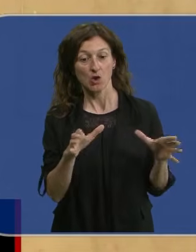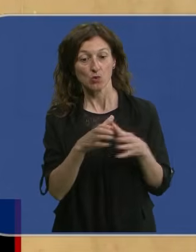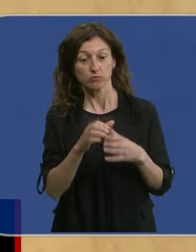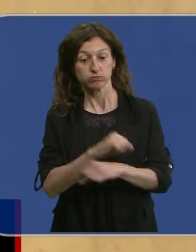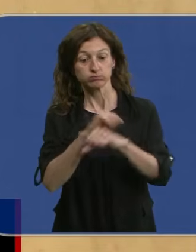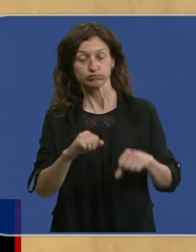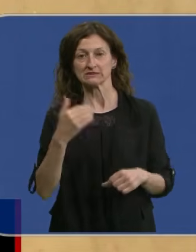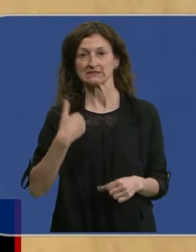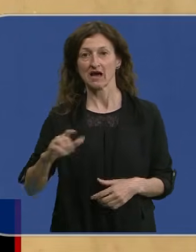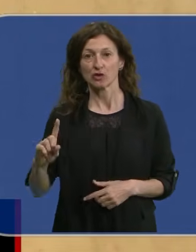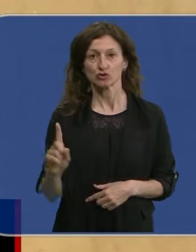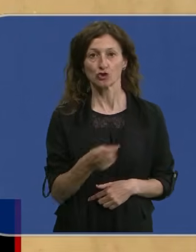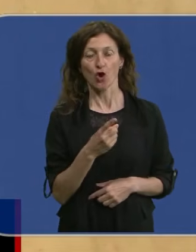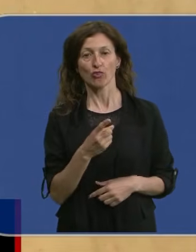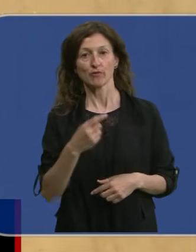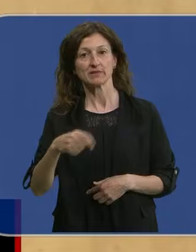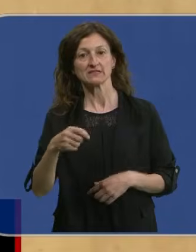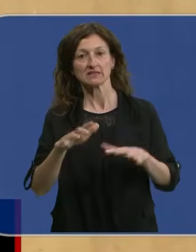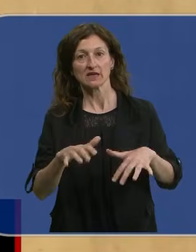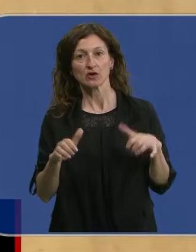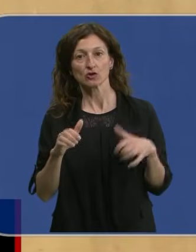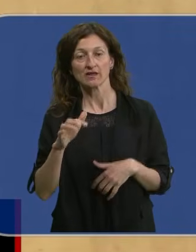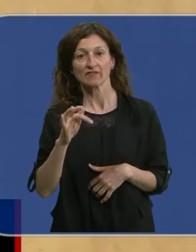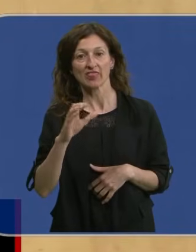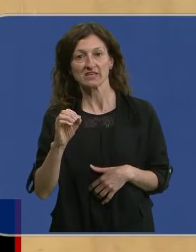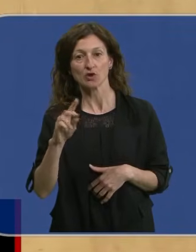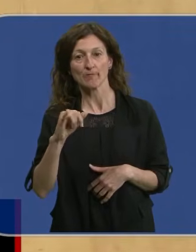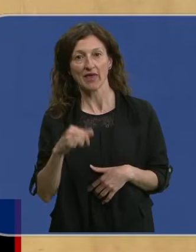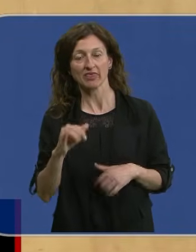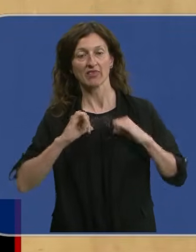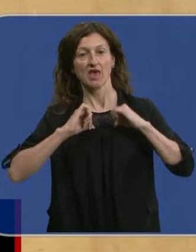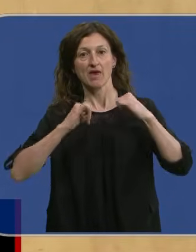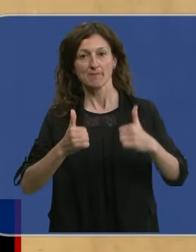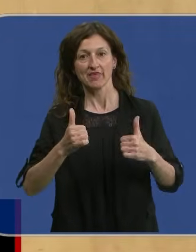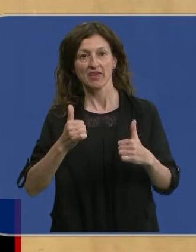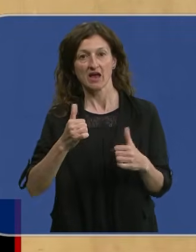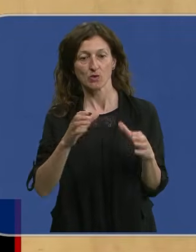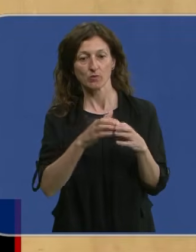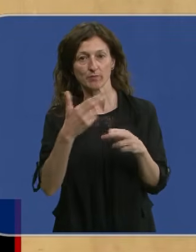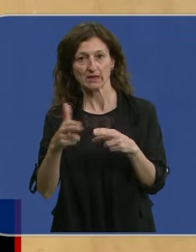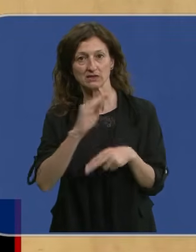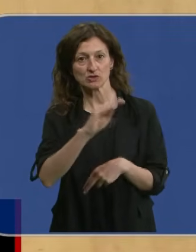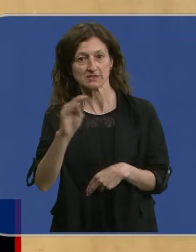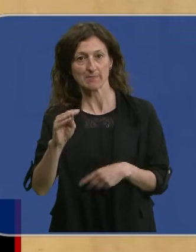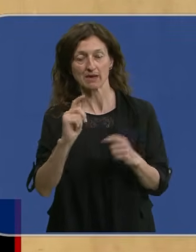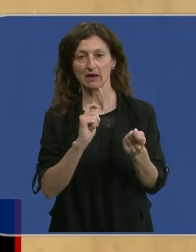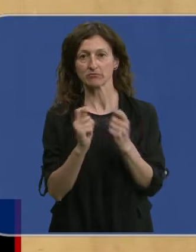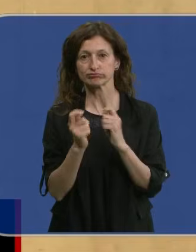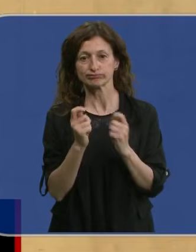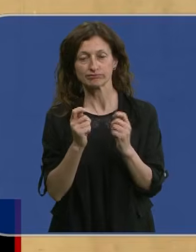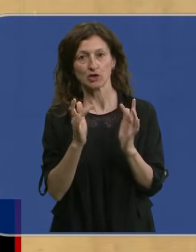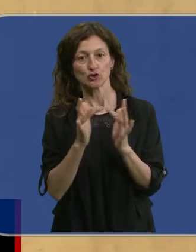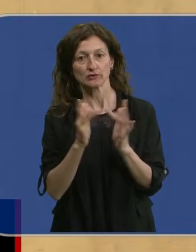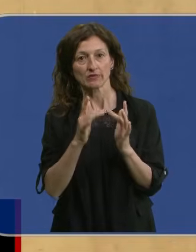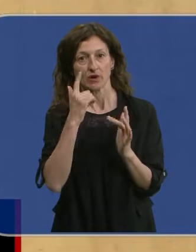grupos formados, el presidente de las Cortes, Francisco Vázquez, puede empezar a llamar a los partidos y comenzar esa ronda de contactos